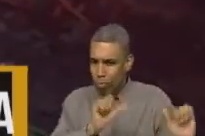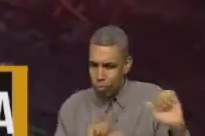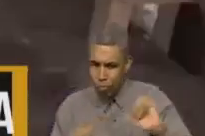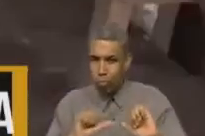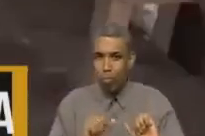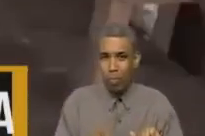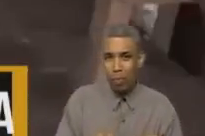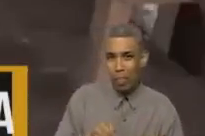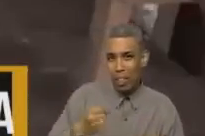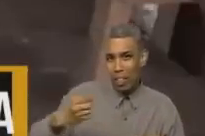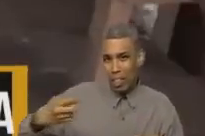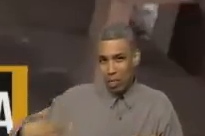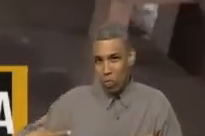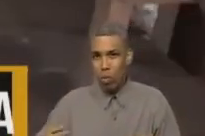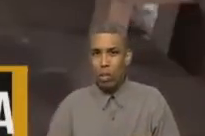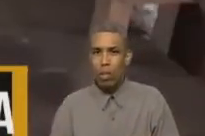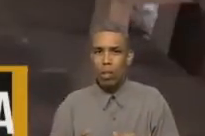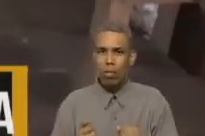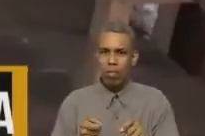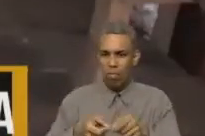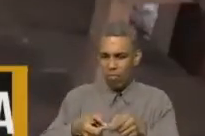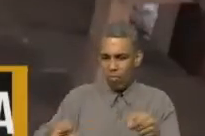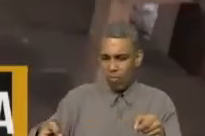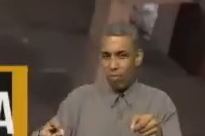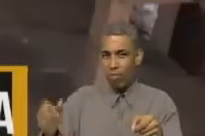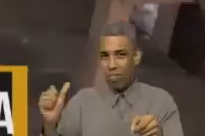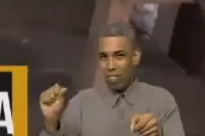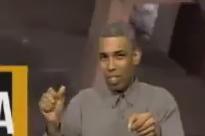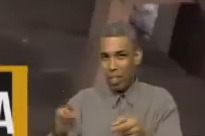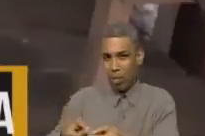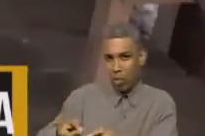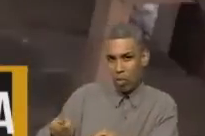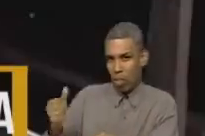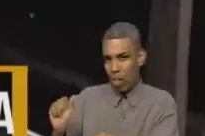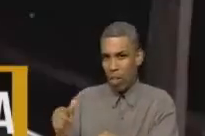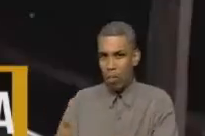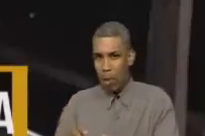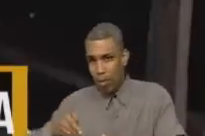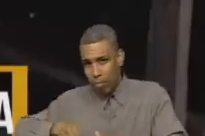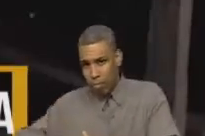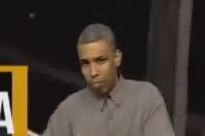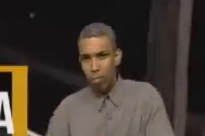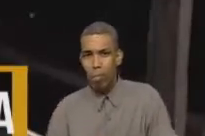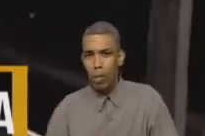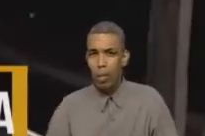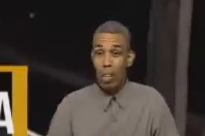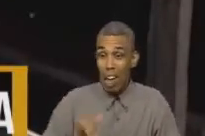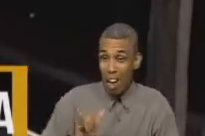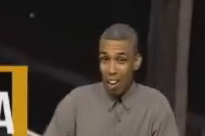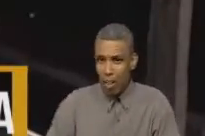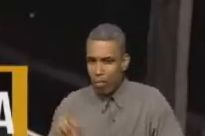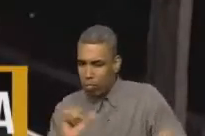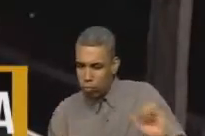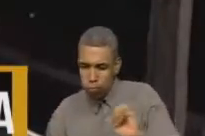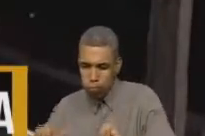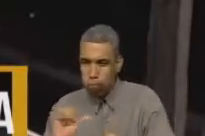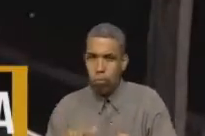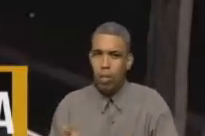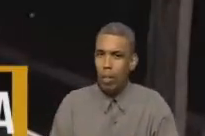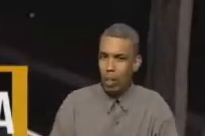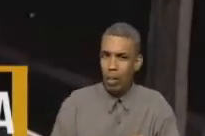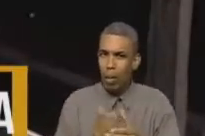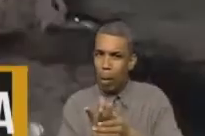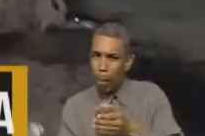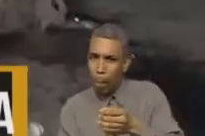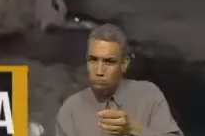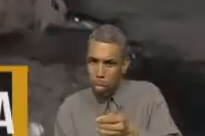La segunda de 10 metros de largo por 10 de ancho, usada como zona para el trabajo para purificación de clorhidrato de cocaína.